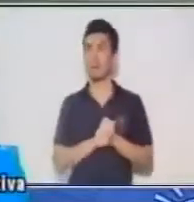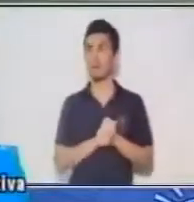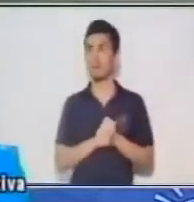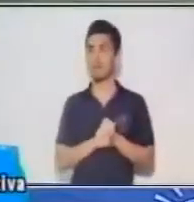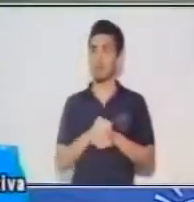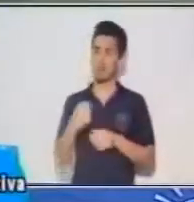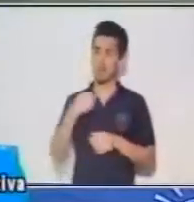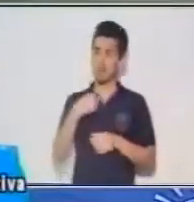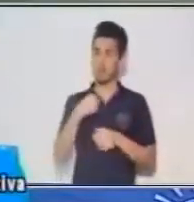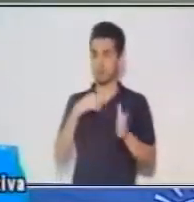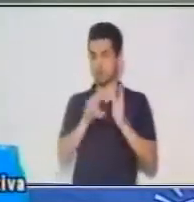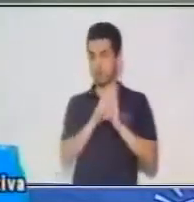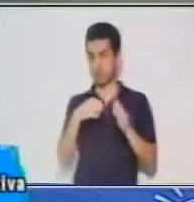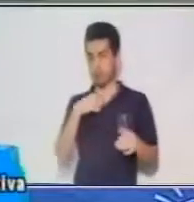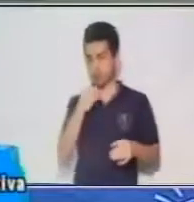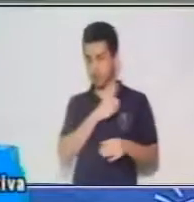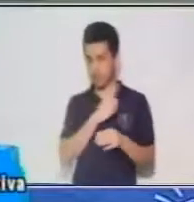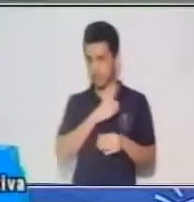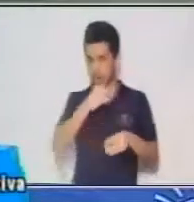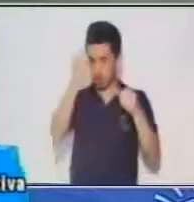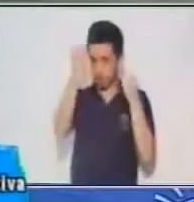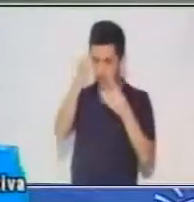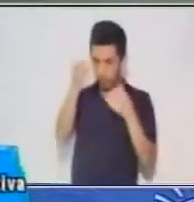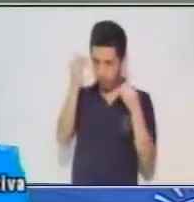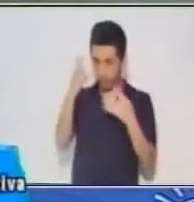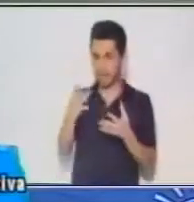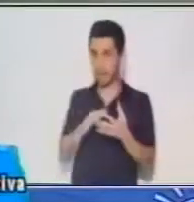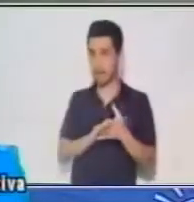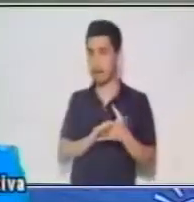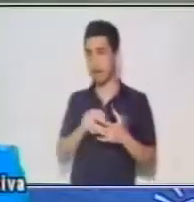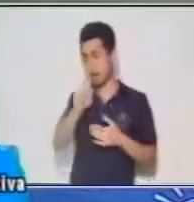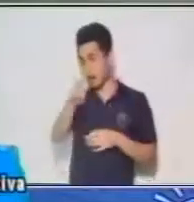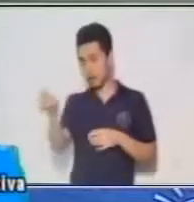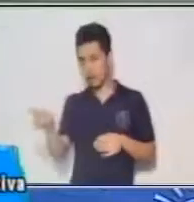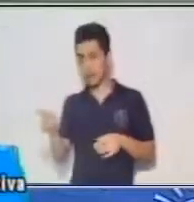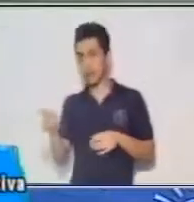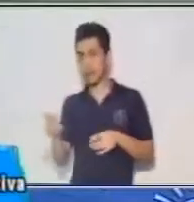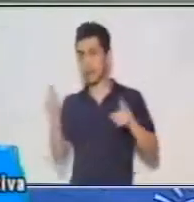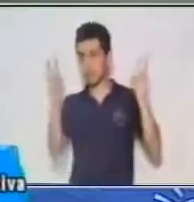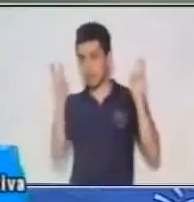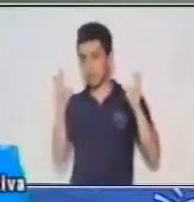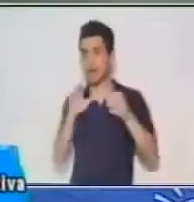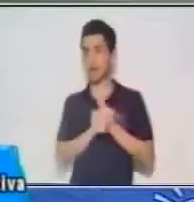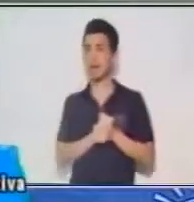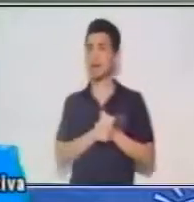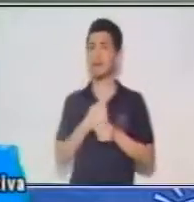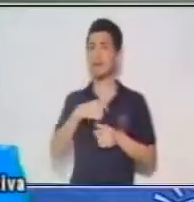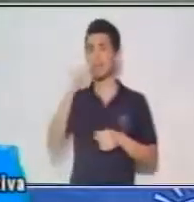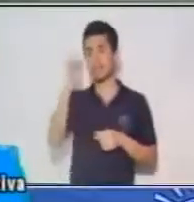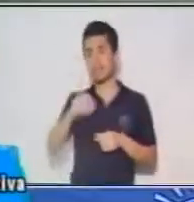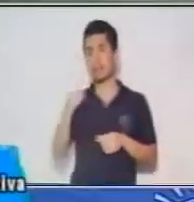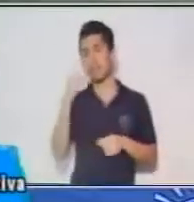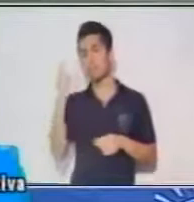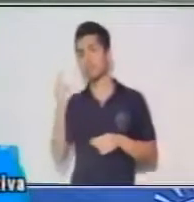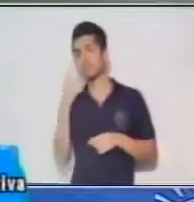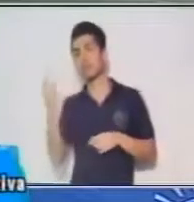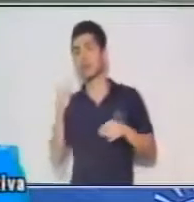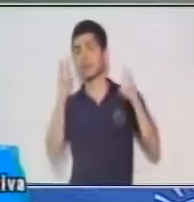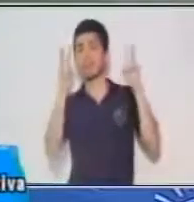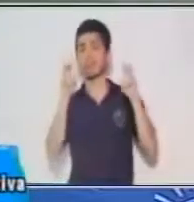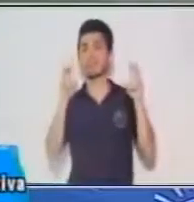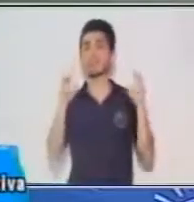yo quiero informar a alguien sobre algo, tengo que buscar un tema